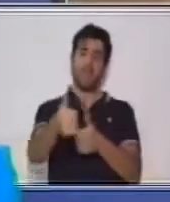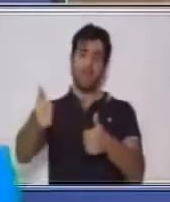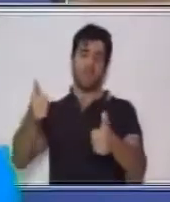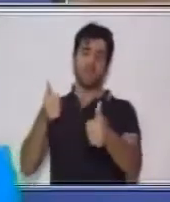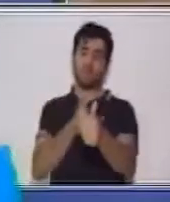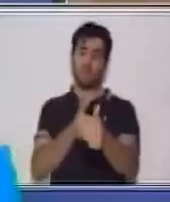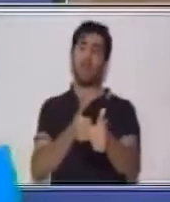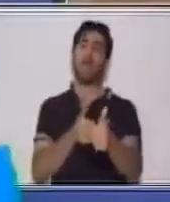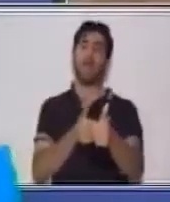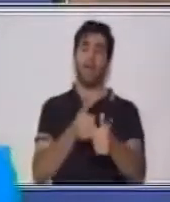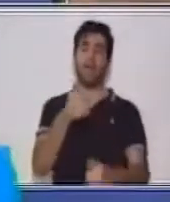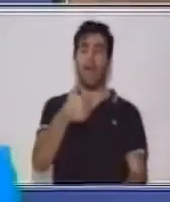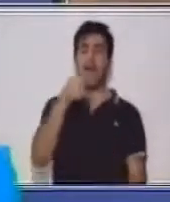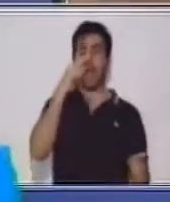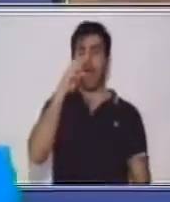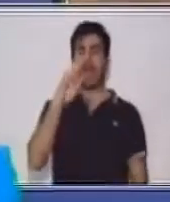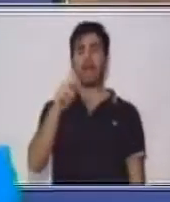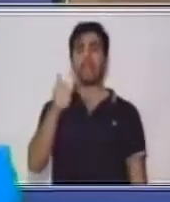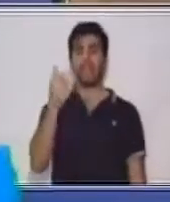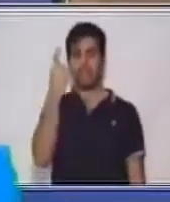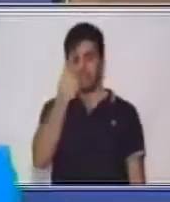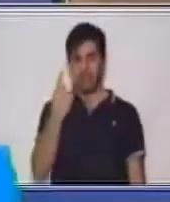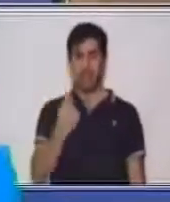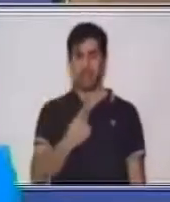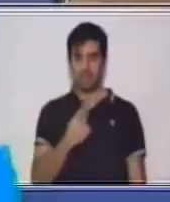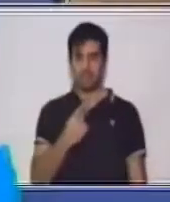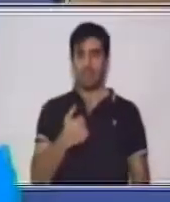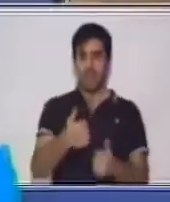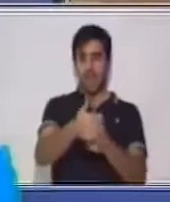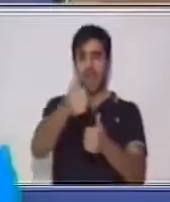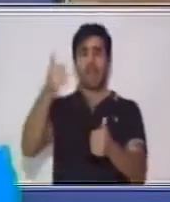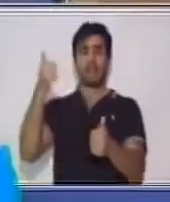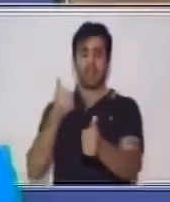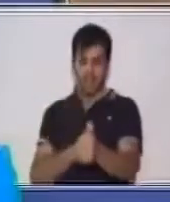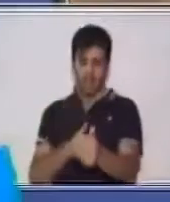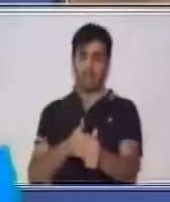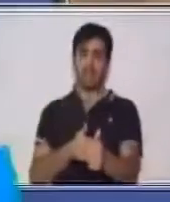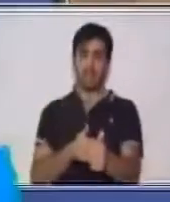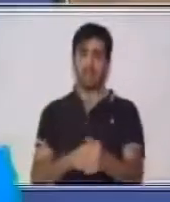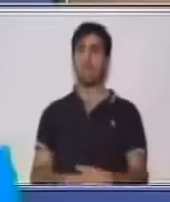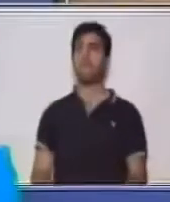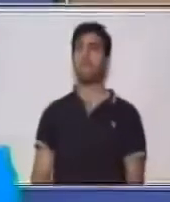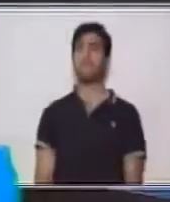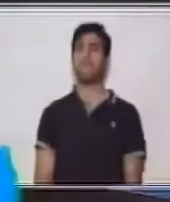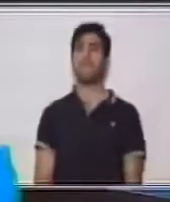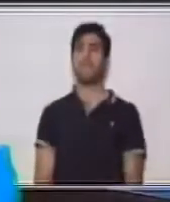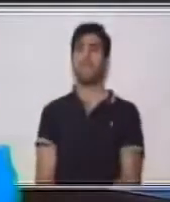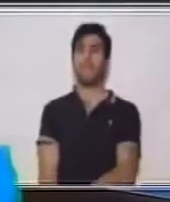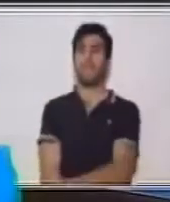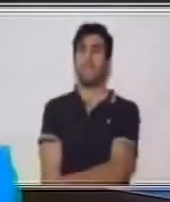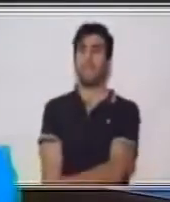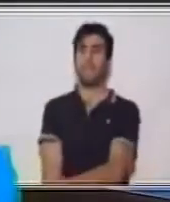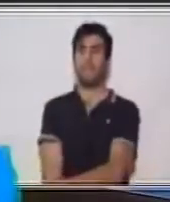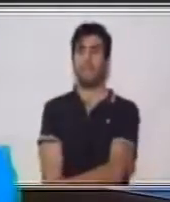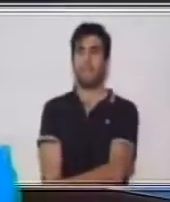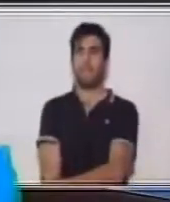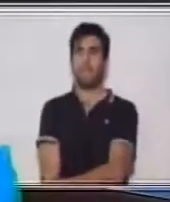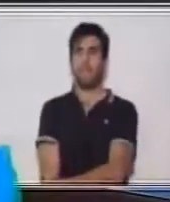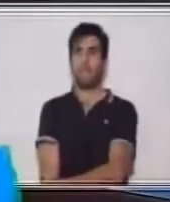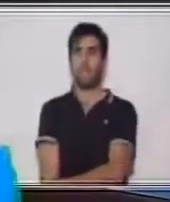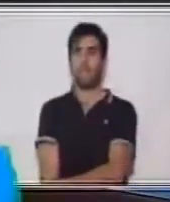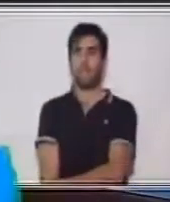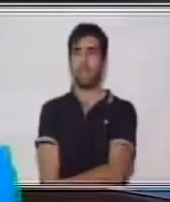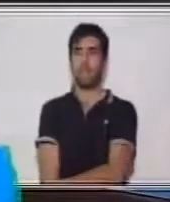atrás. Muy bien. Lo contrario de adelante es atrás. Las vamos a